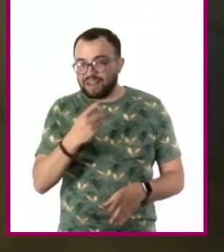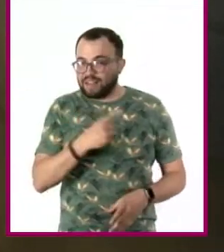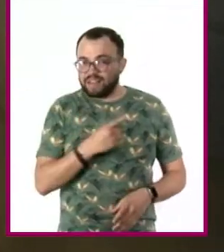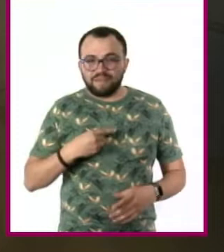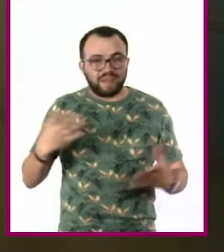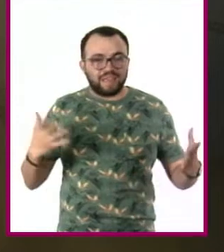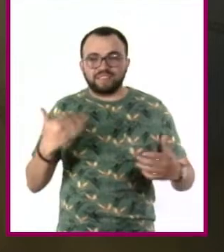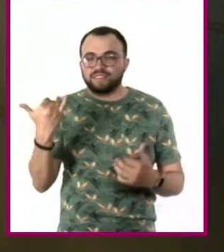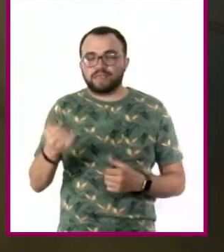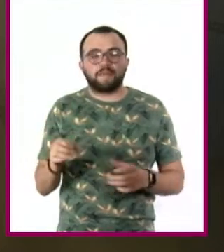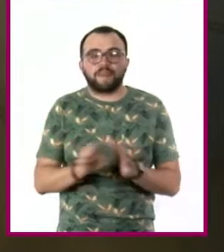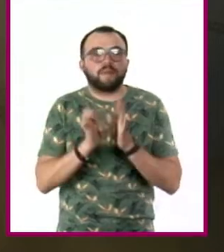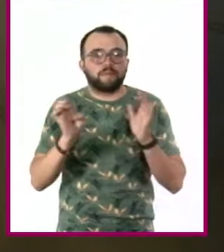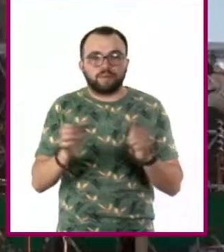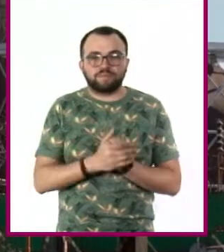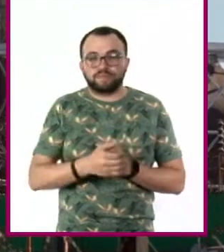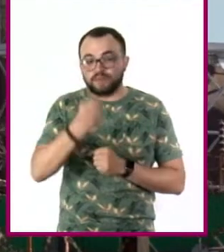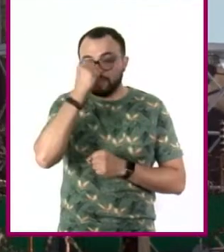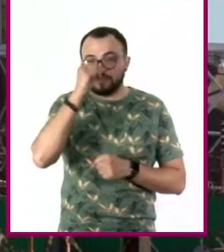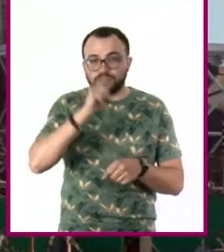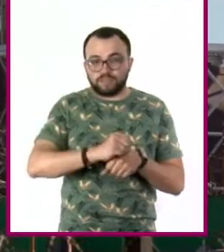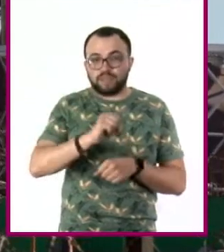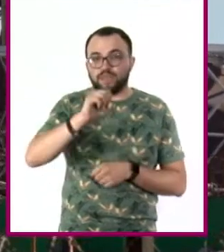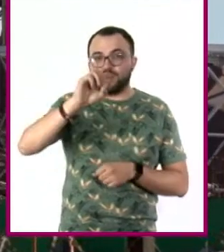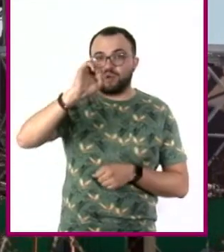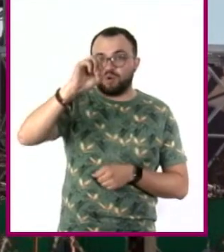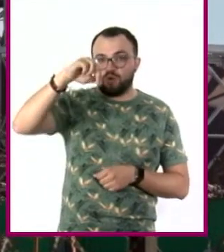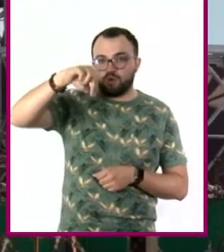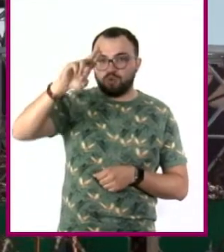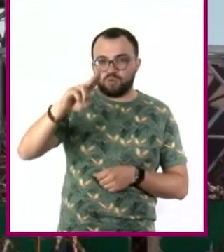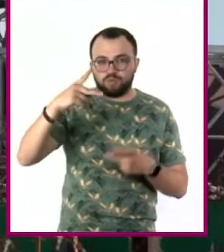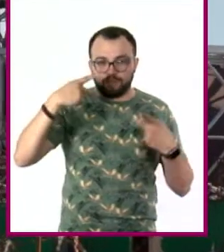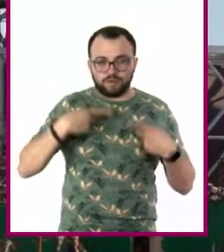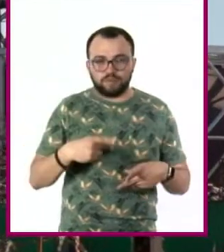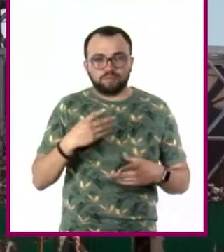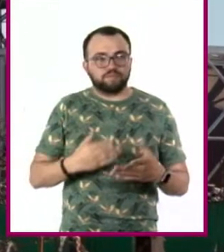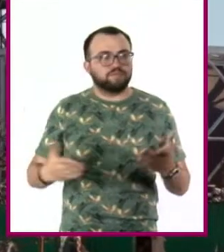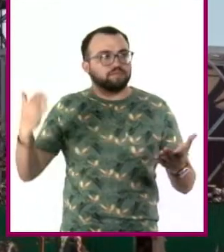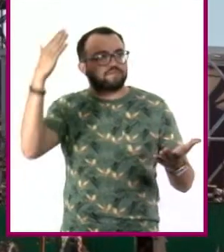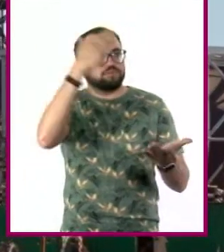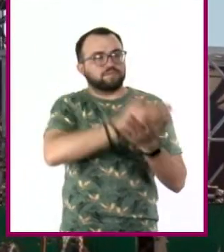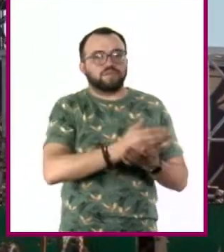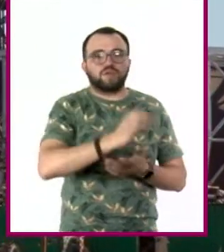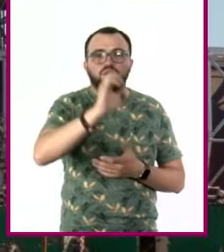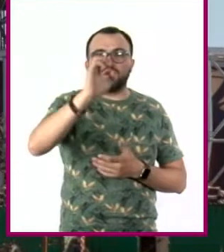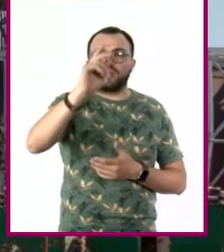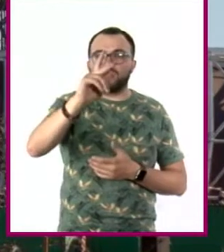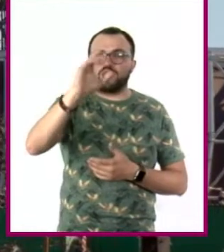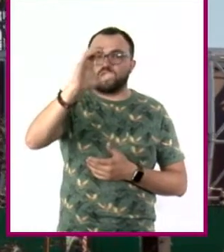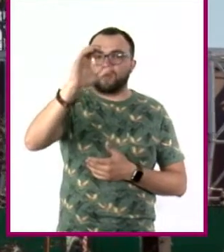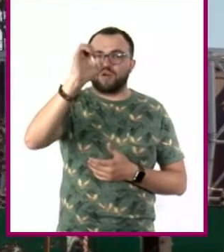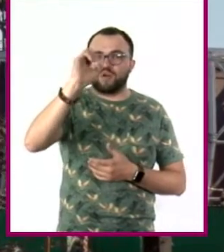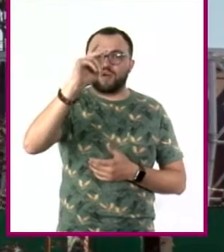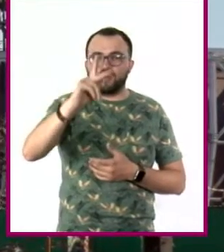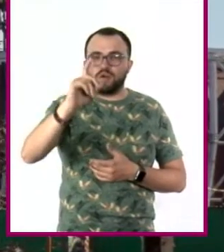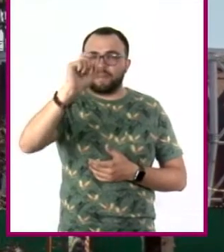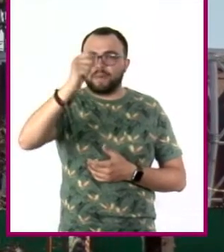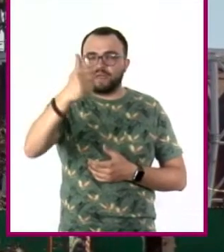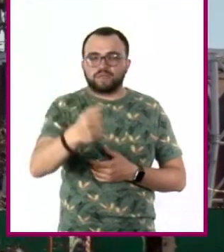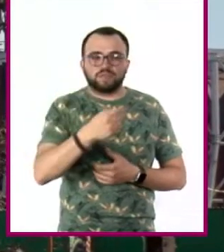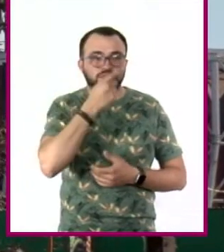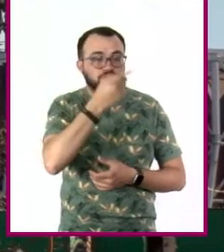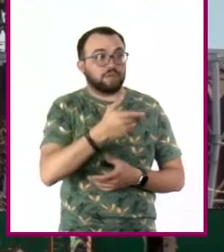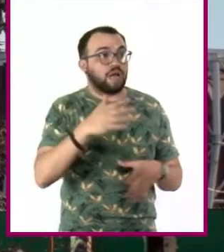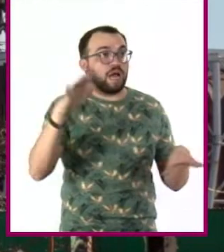un ejemplo. El secretario de las Naciones Unidas va a la COP26 a Glasgow y dice el